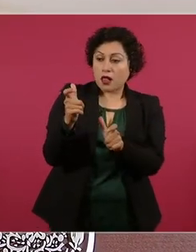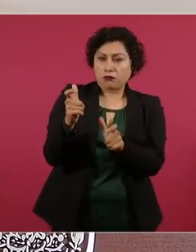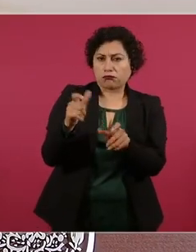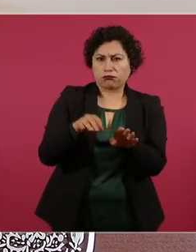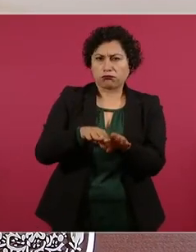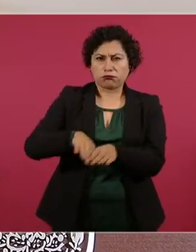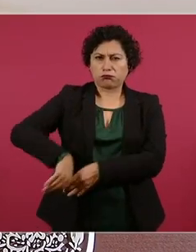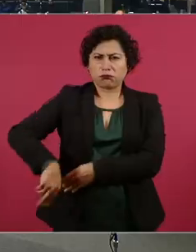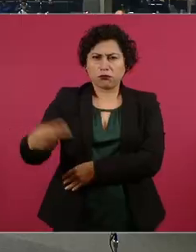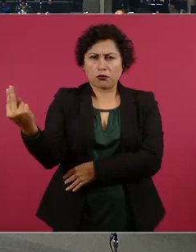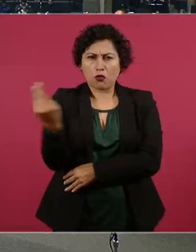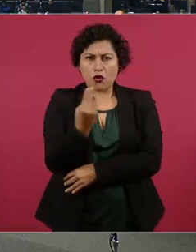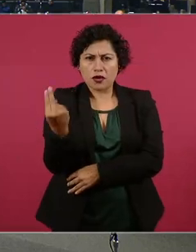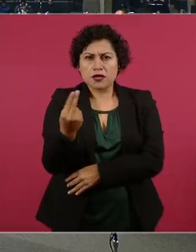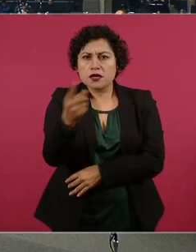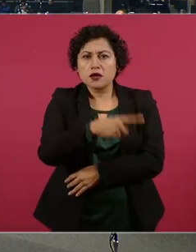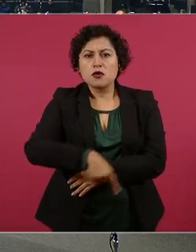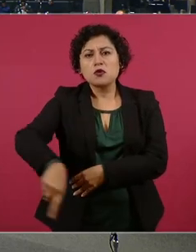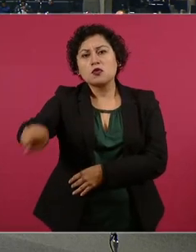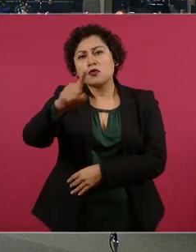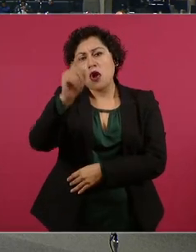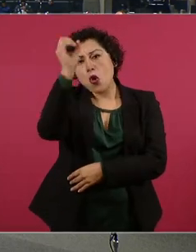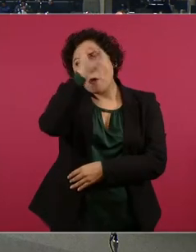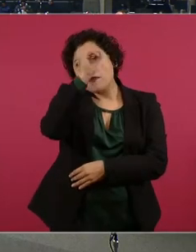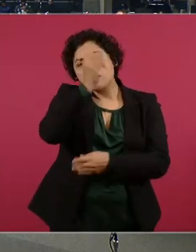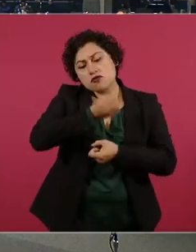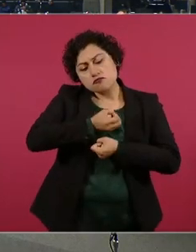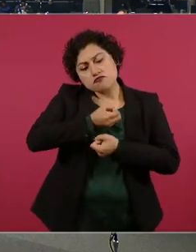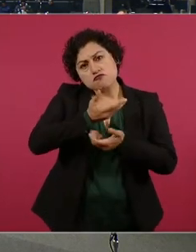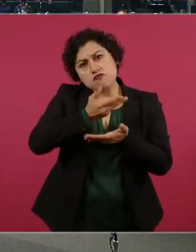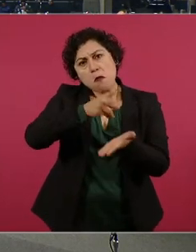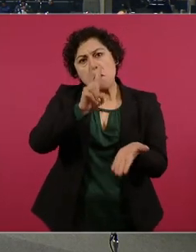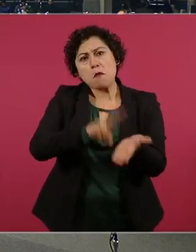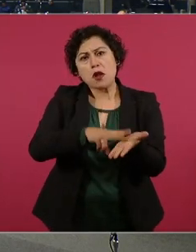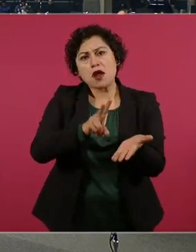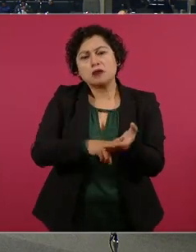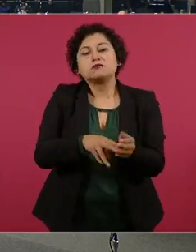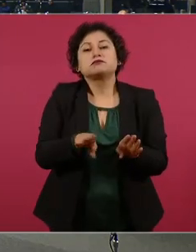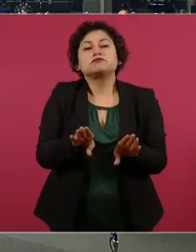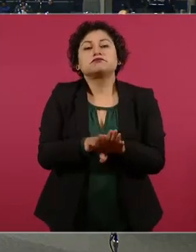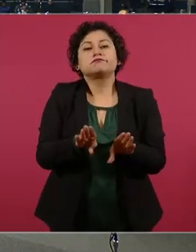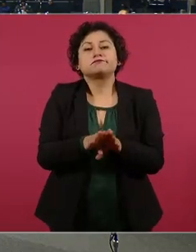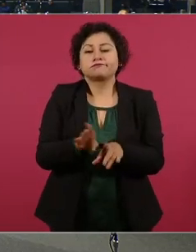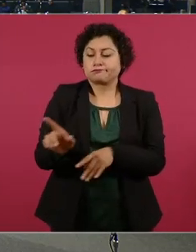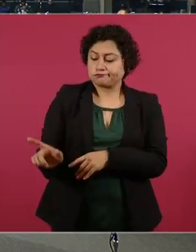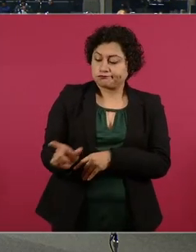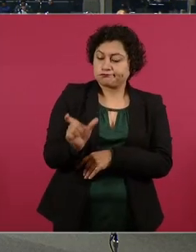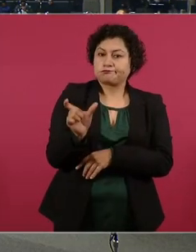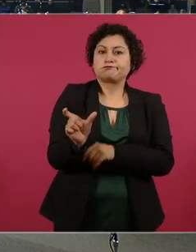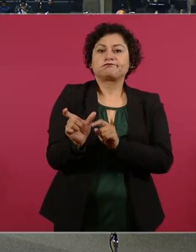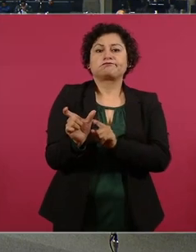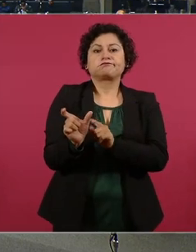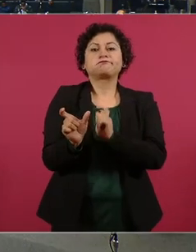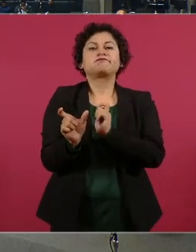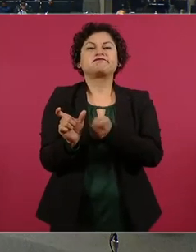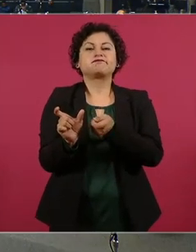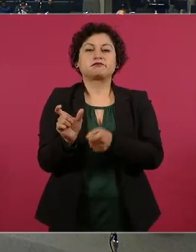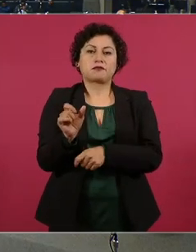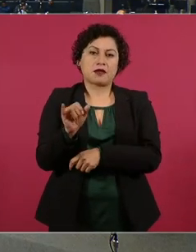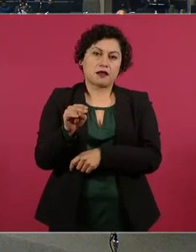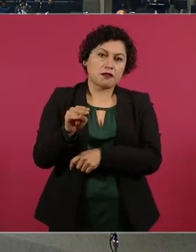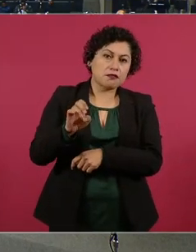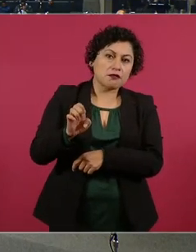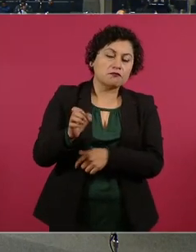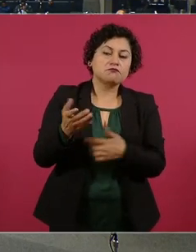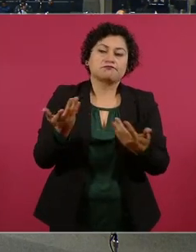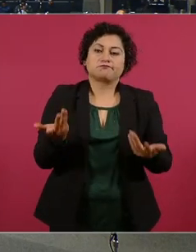Entonces, uno va de manera libre, en secreto, decide de acuerdo a lo